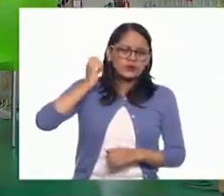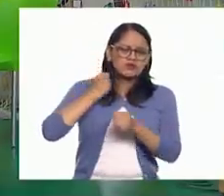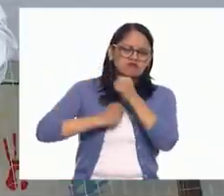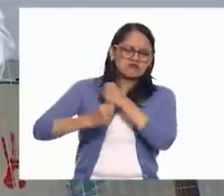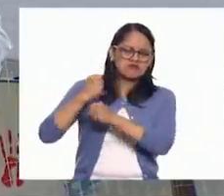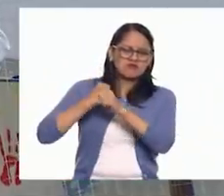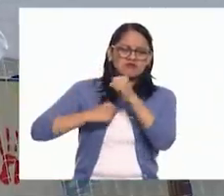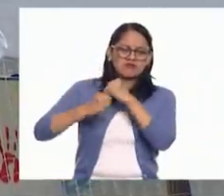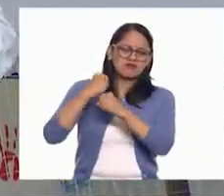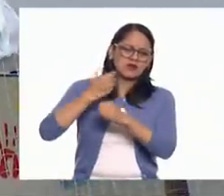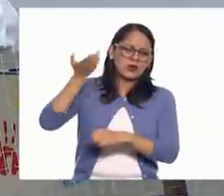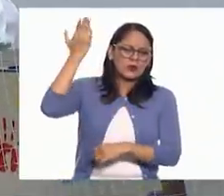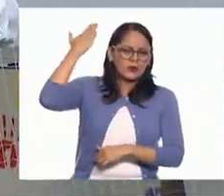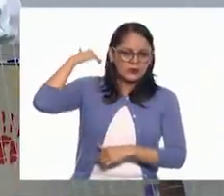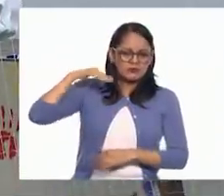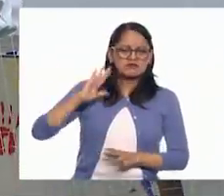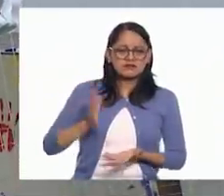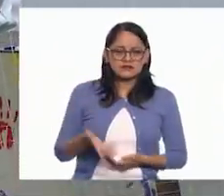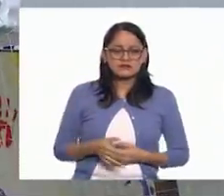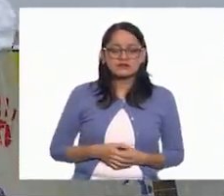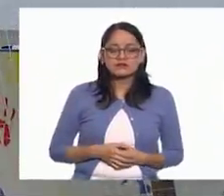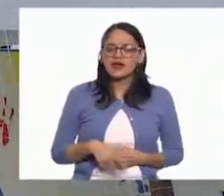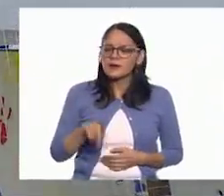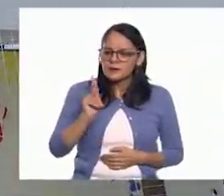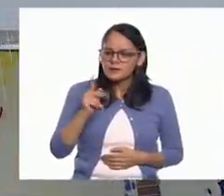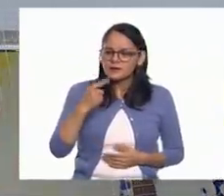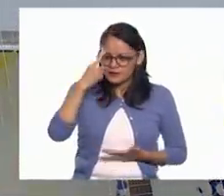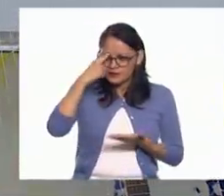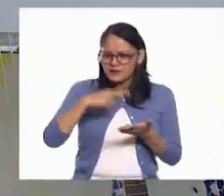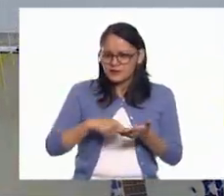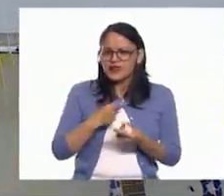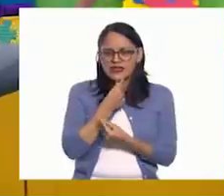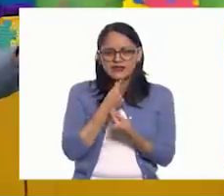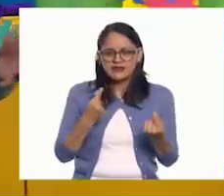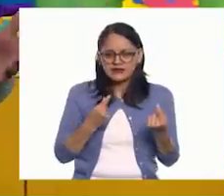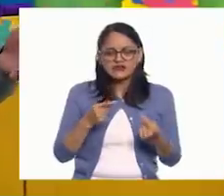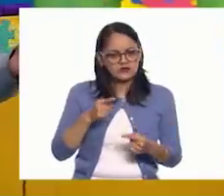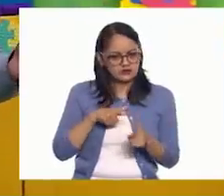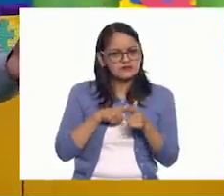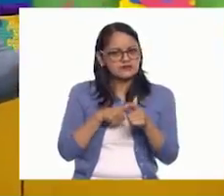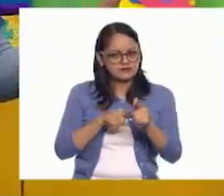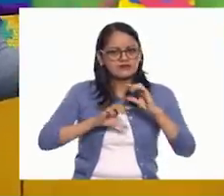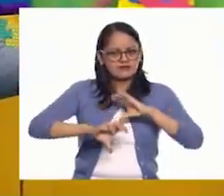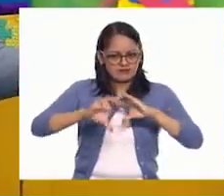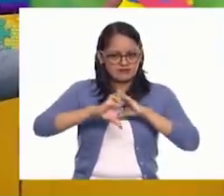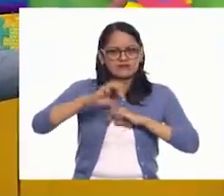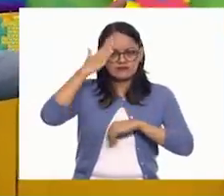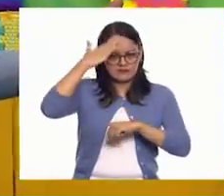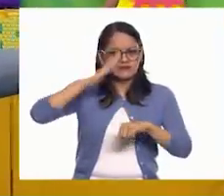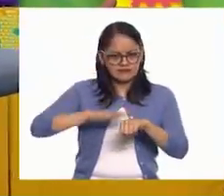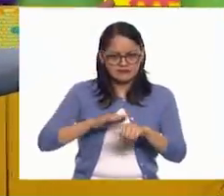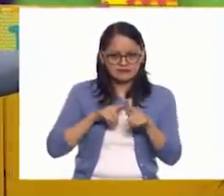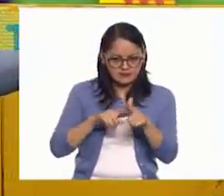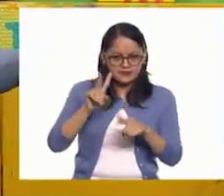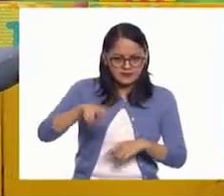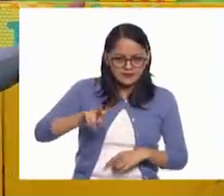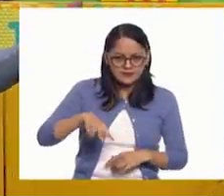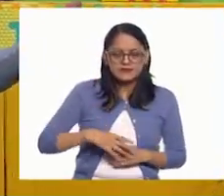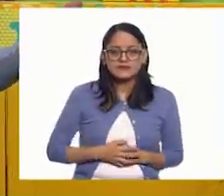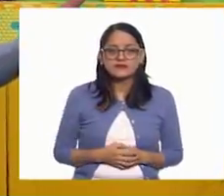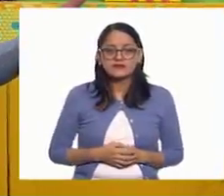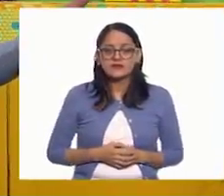pero mucho tiempo. Pero, pues, yo creo que las niñas y niños siguen practicando esas canciones en casita, ¿no? Yo supongo que